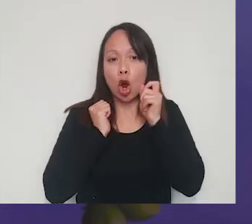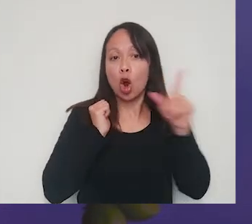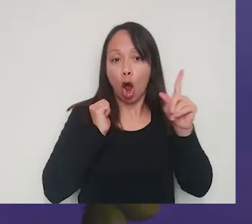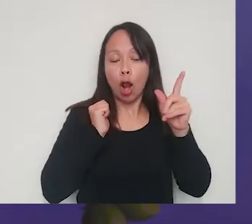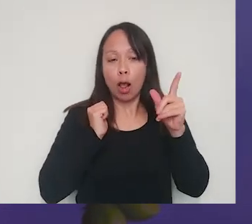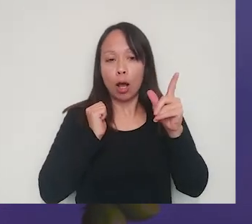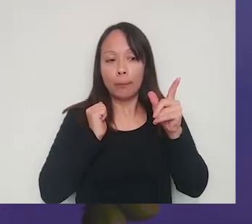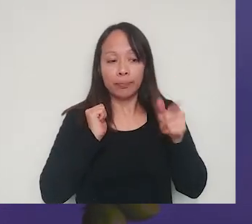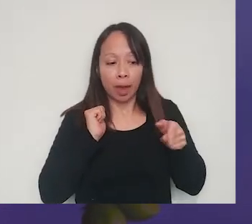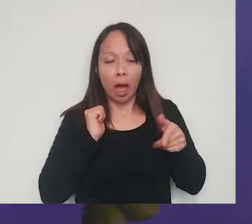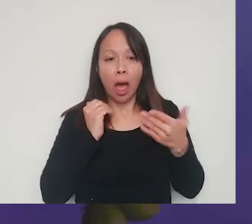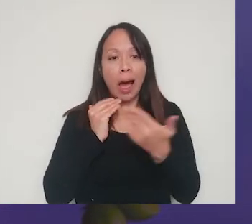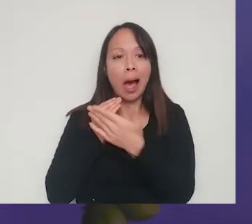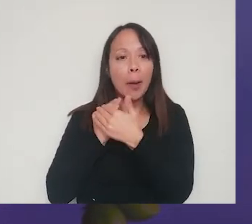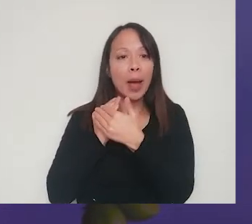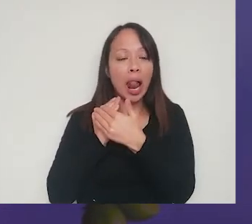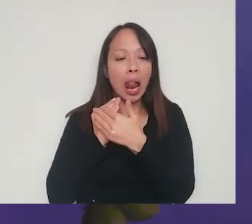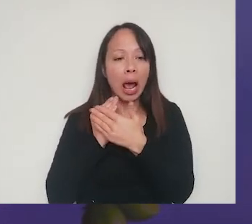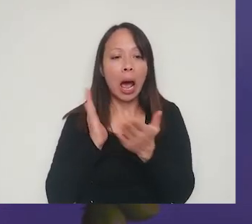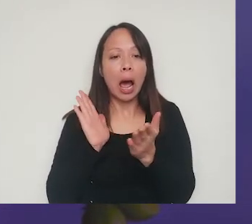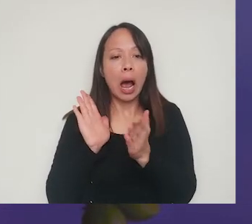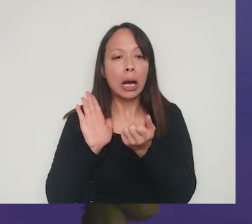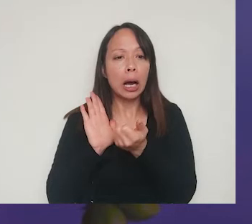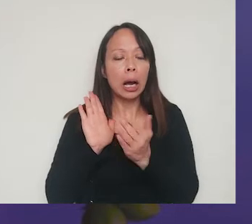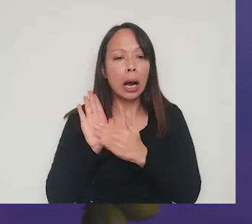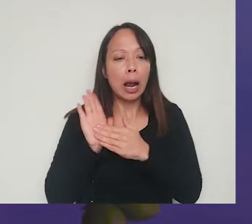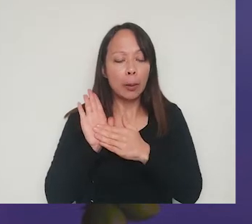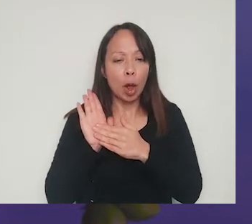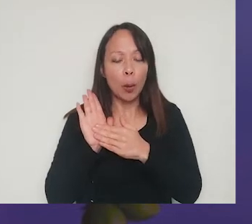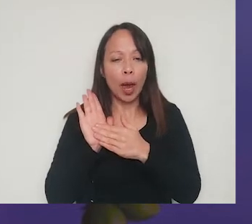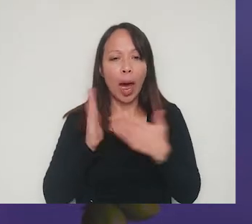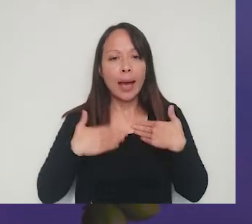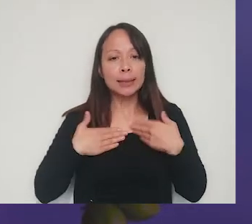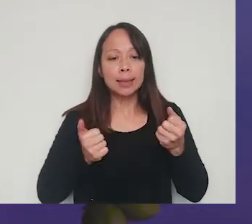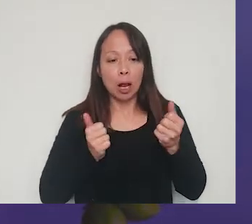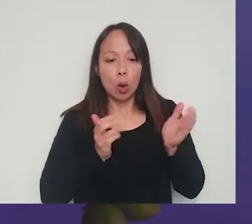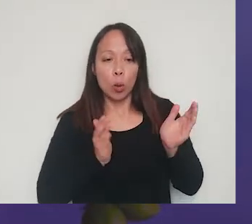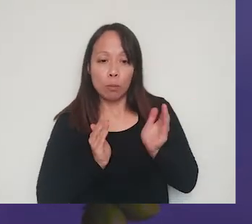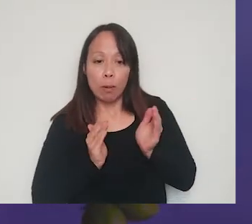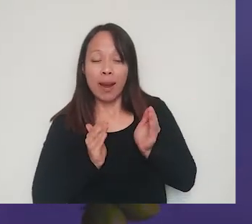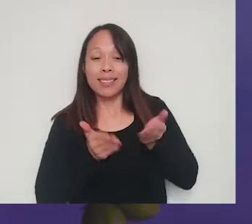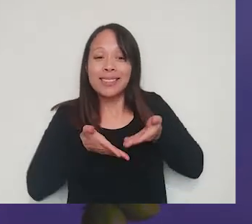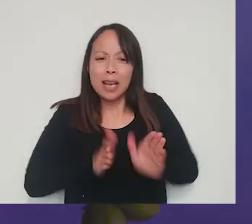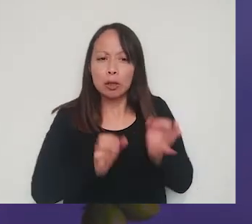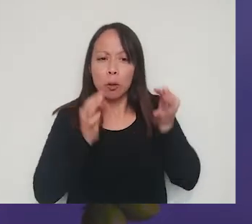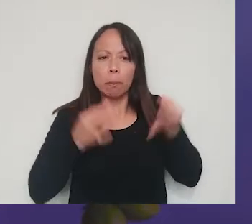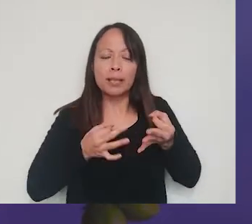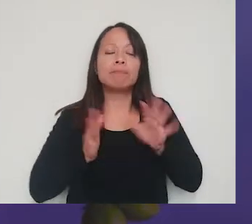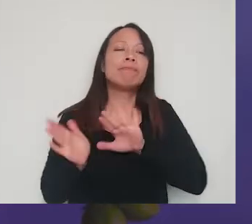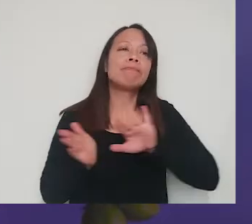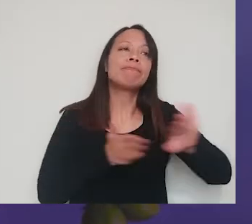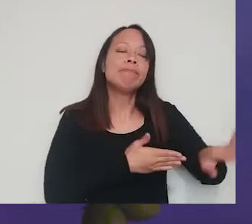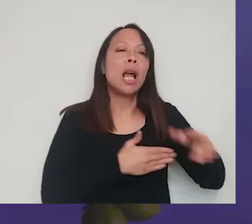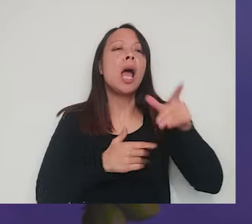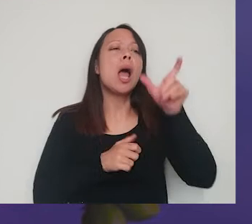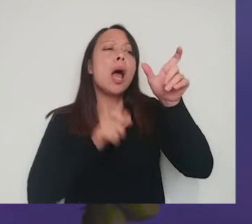a procrear garantizando la salud de la persona nacida. Ahora bien, en este marco nos podríamos preguntar, bueno, pero